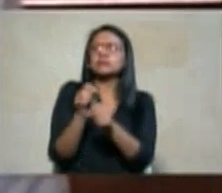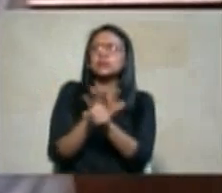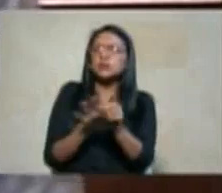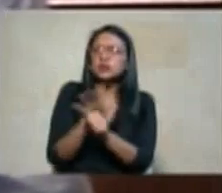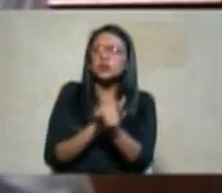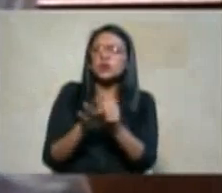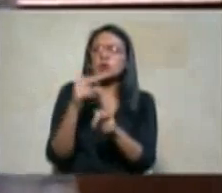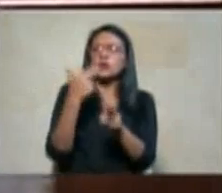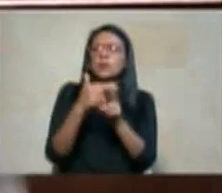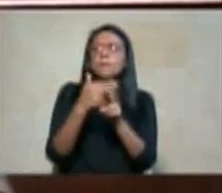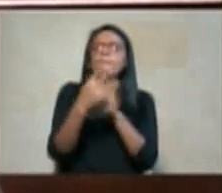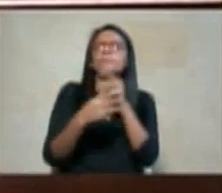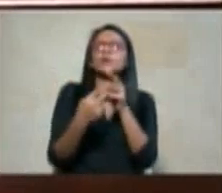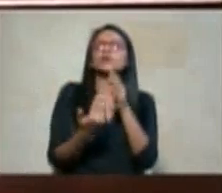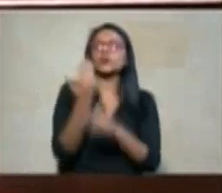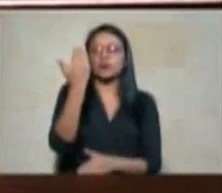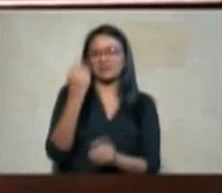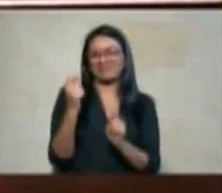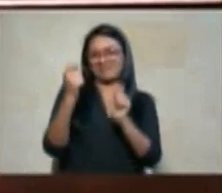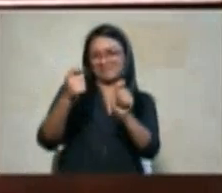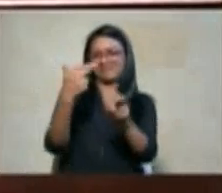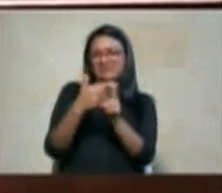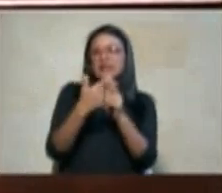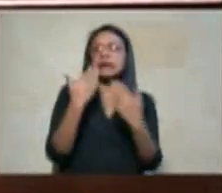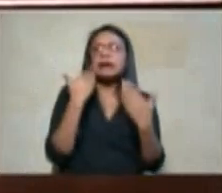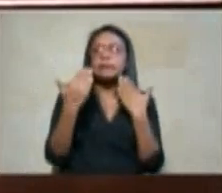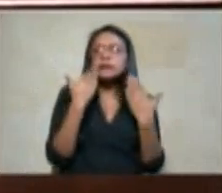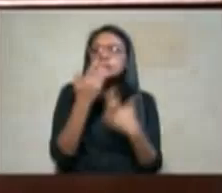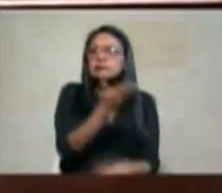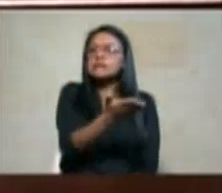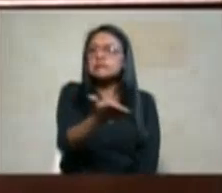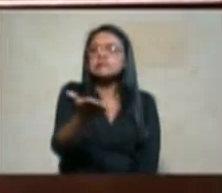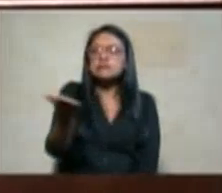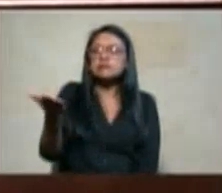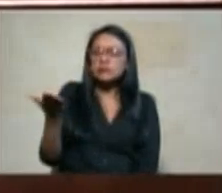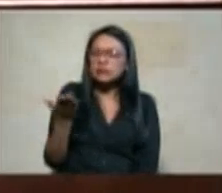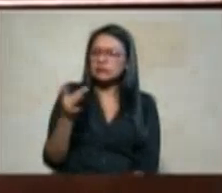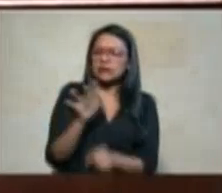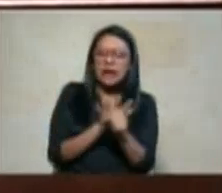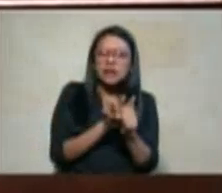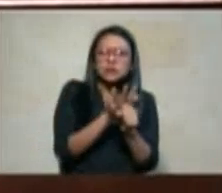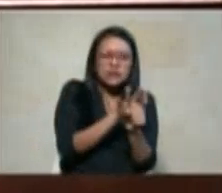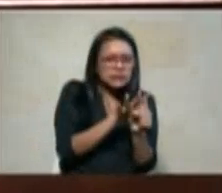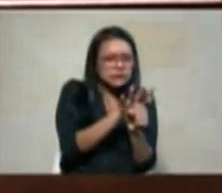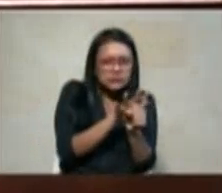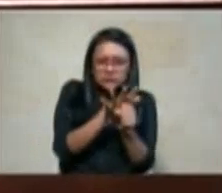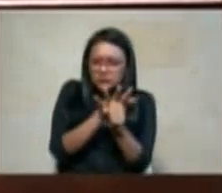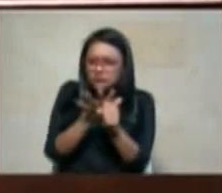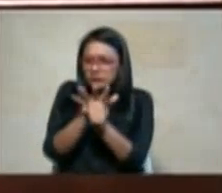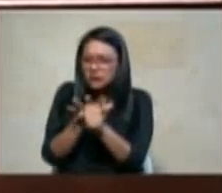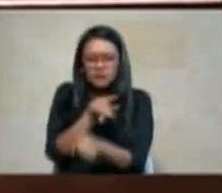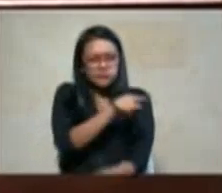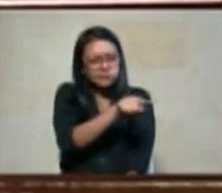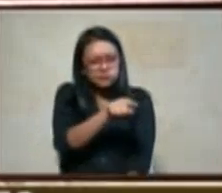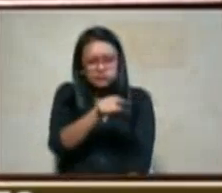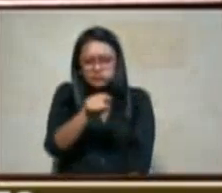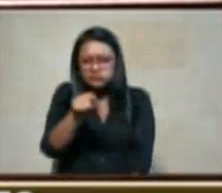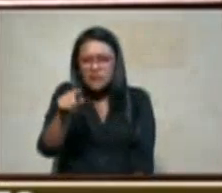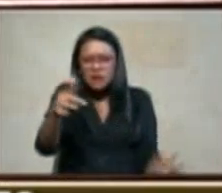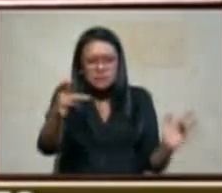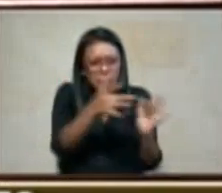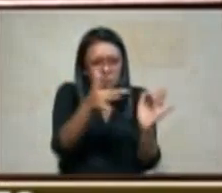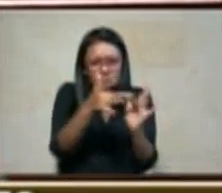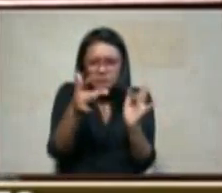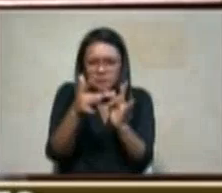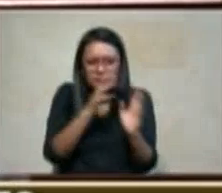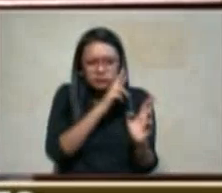que se llama Mundo Nuevo, donde encontramos particularidad de campesinos. Ahí estamos mirando caso a caso para revisar dónde debe haber lugar a las